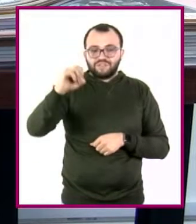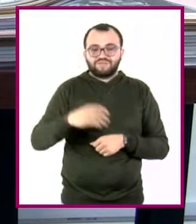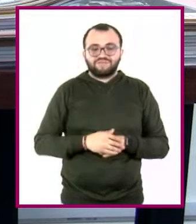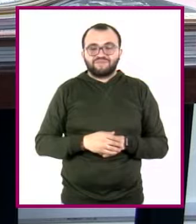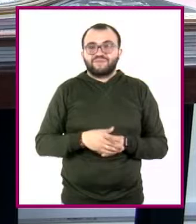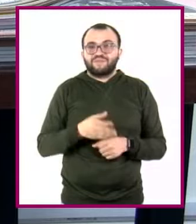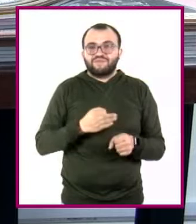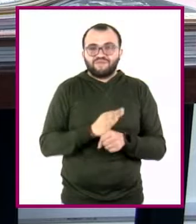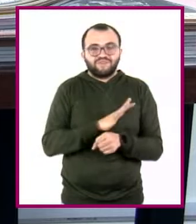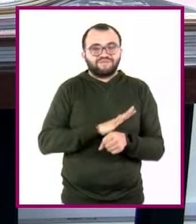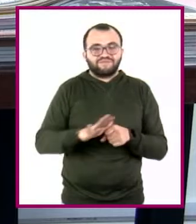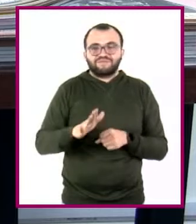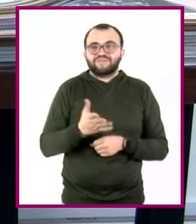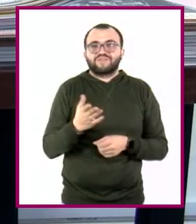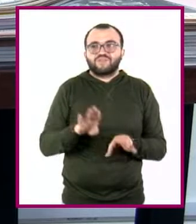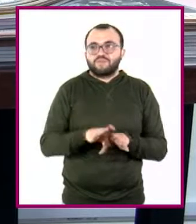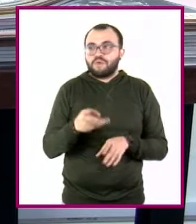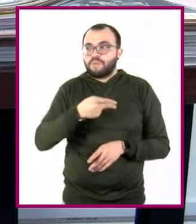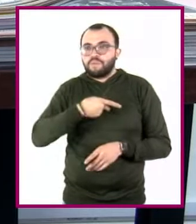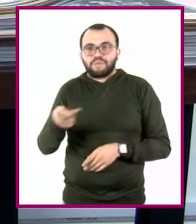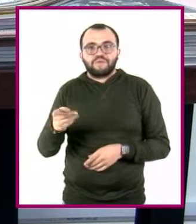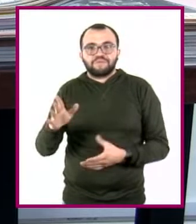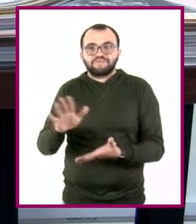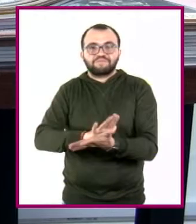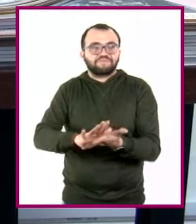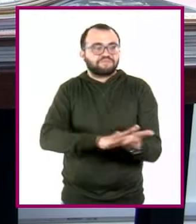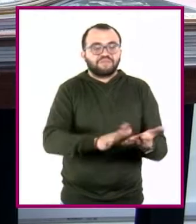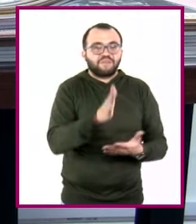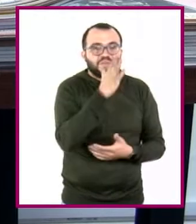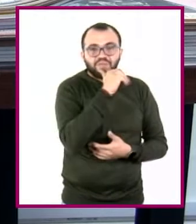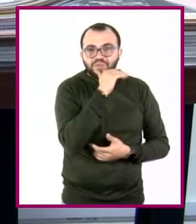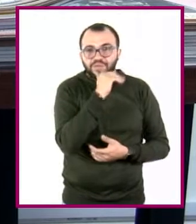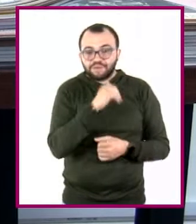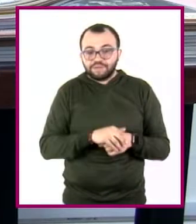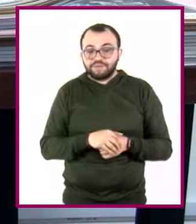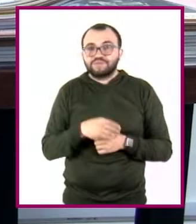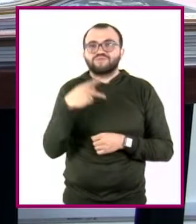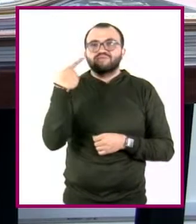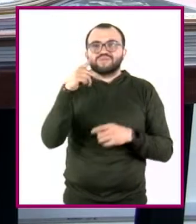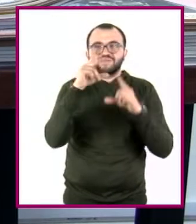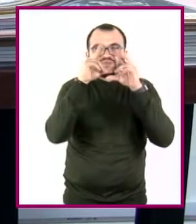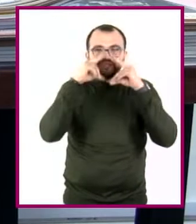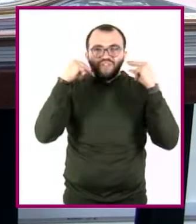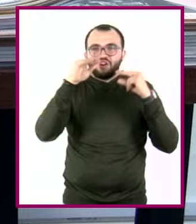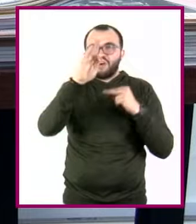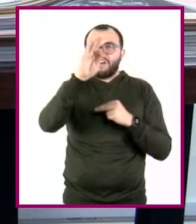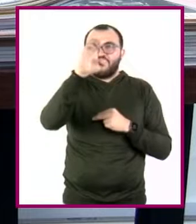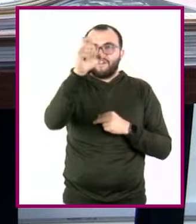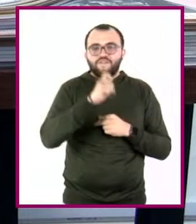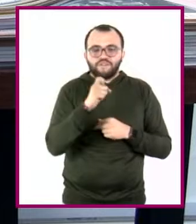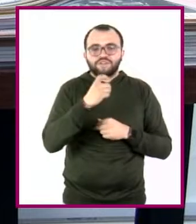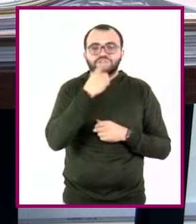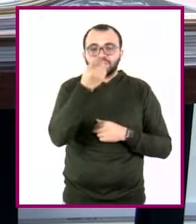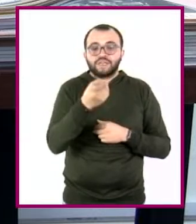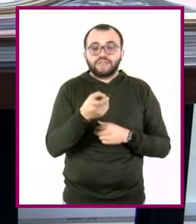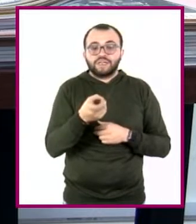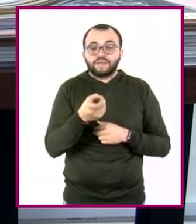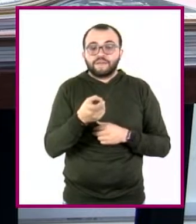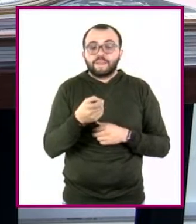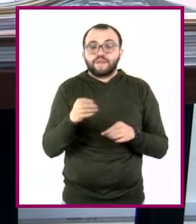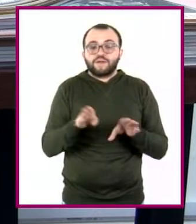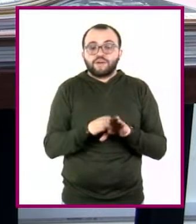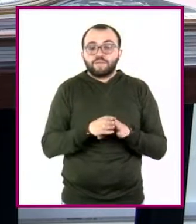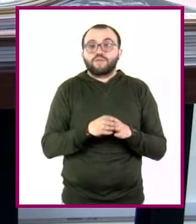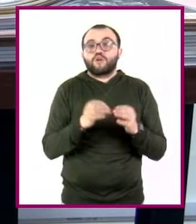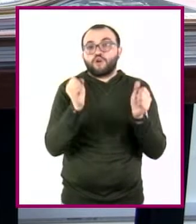causas estructurales de la pobreza y de la política pública. Durante el mandato de Vicente Fox, se promovió la denominada Estrategia